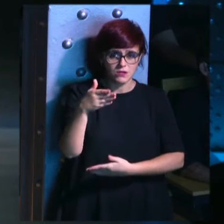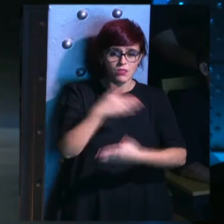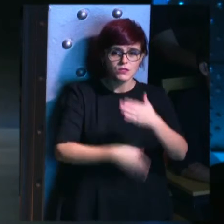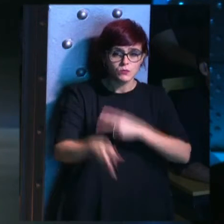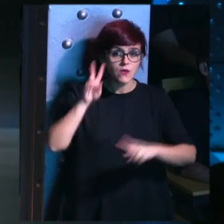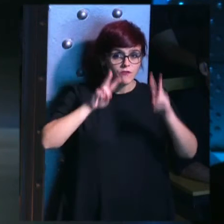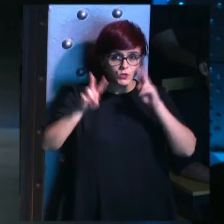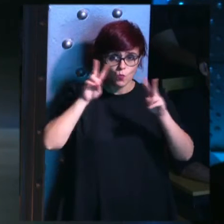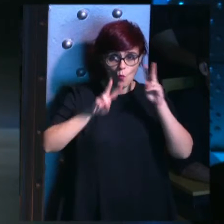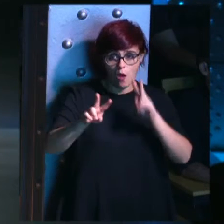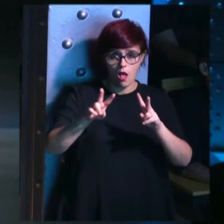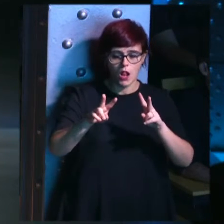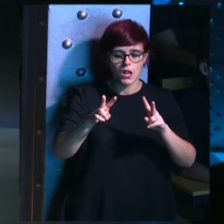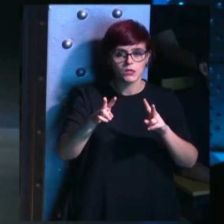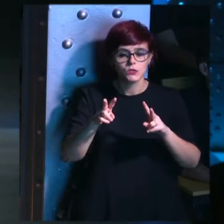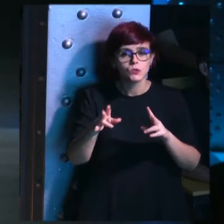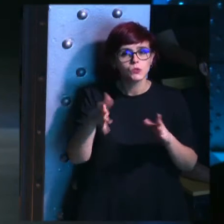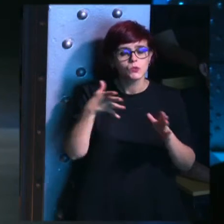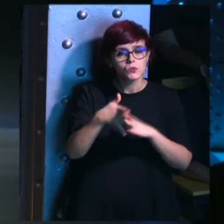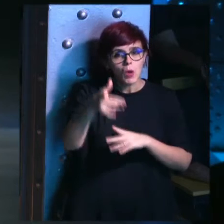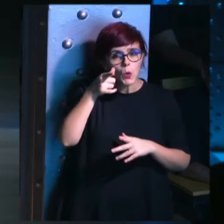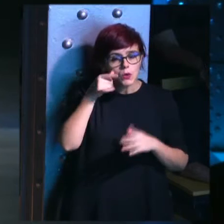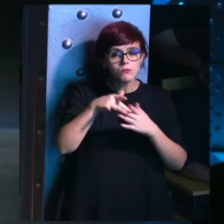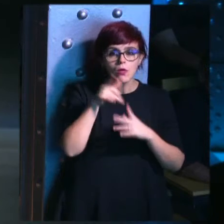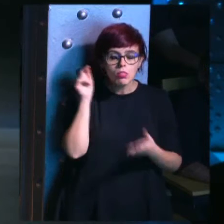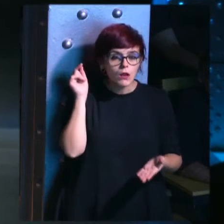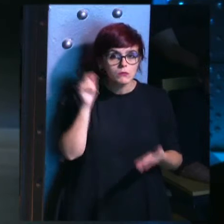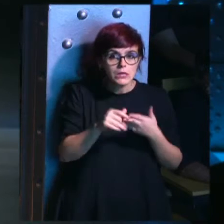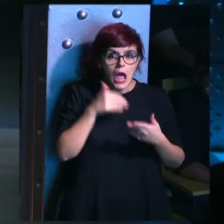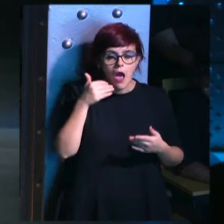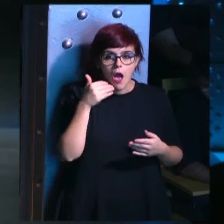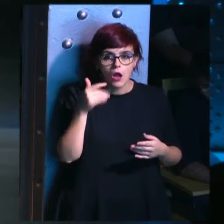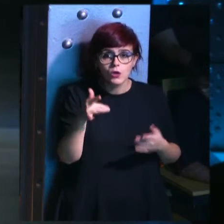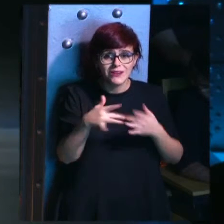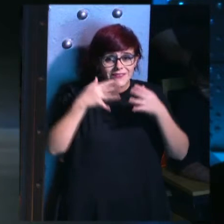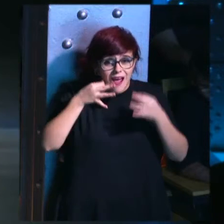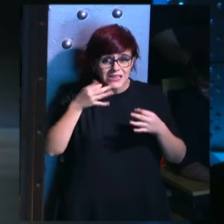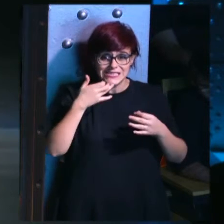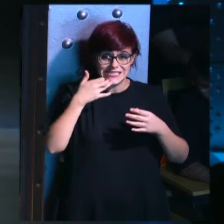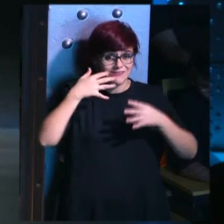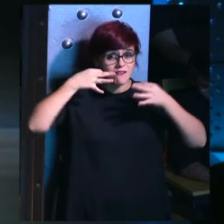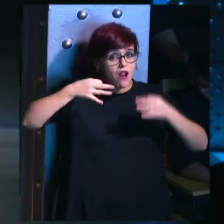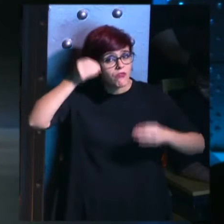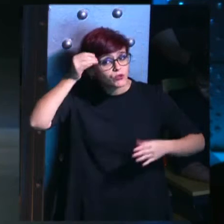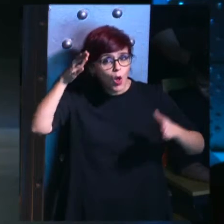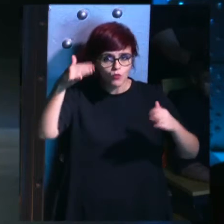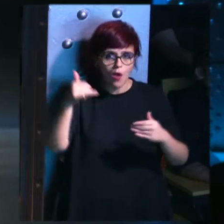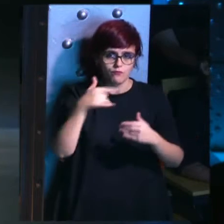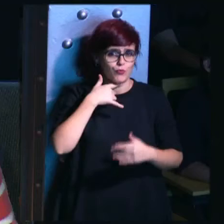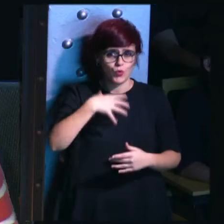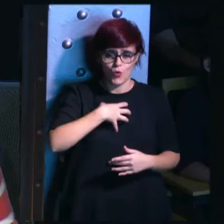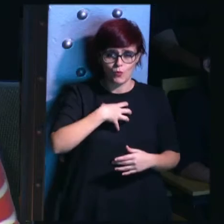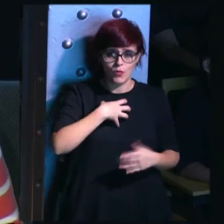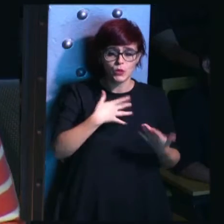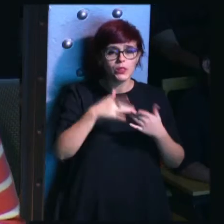discapacitados visuales, era muy mágico, ¿no? Oye, pues mira, le ves haciendo algo que, por ejemplo, sin realidad virtual no podía, ¿no? Hoy quería centrar